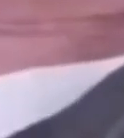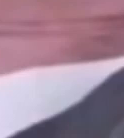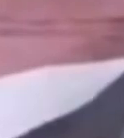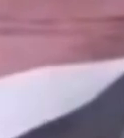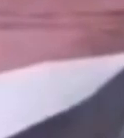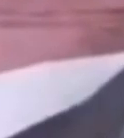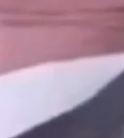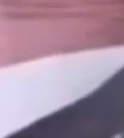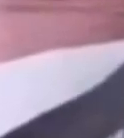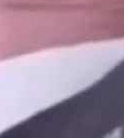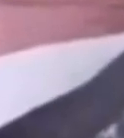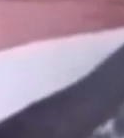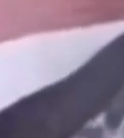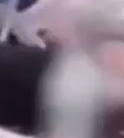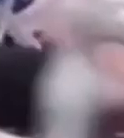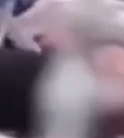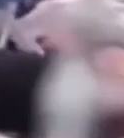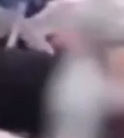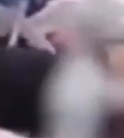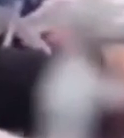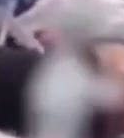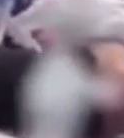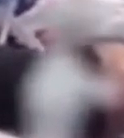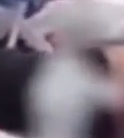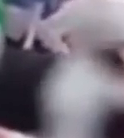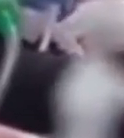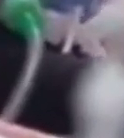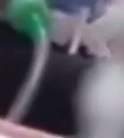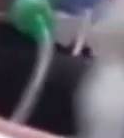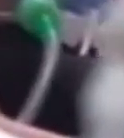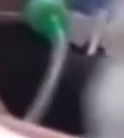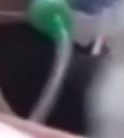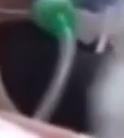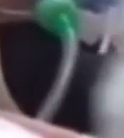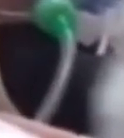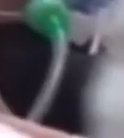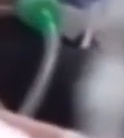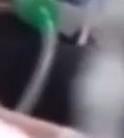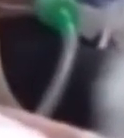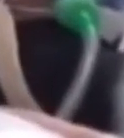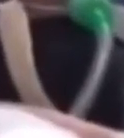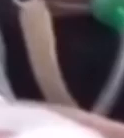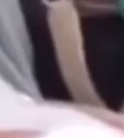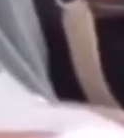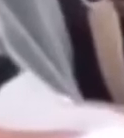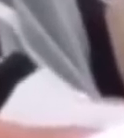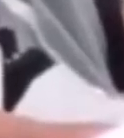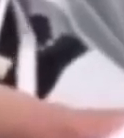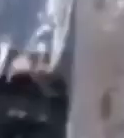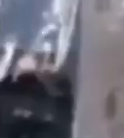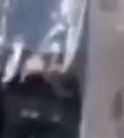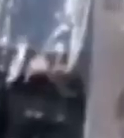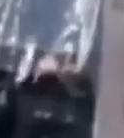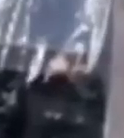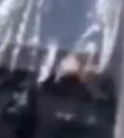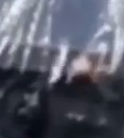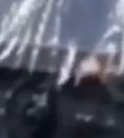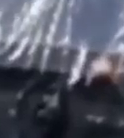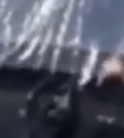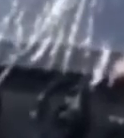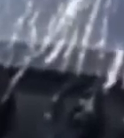alcanzan un valor de más de 500 mil dólares y son financiados por el fondo mundial para la lucha contra el vih/sida la tuberculosis